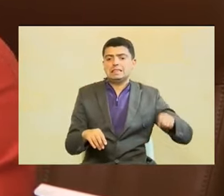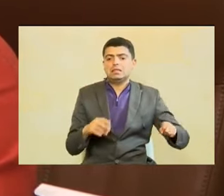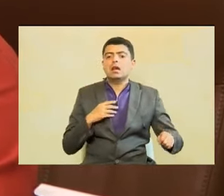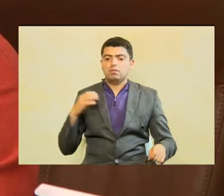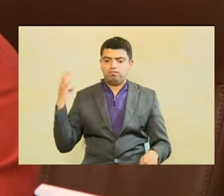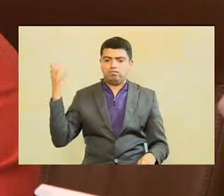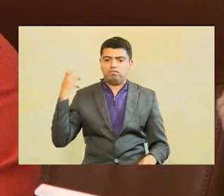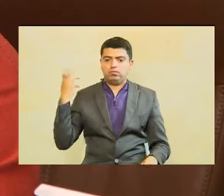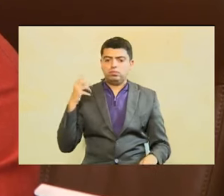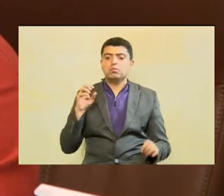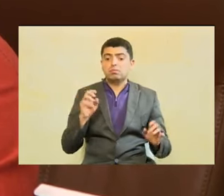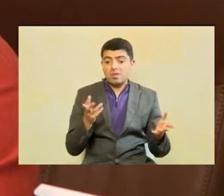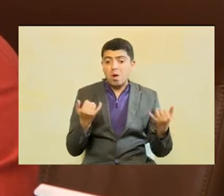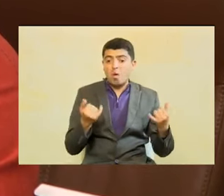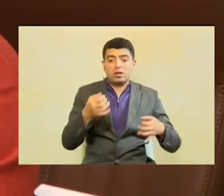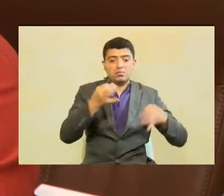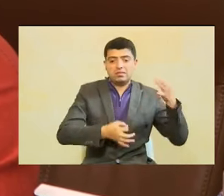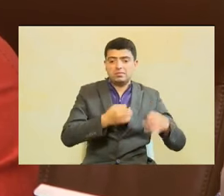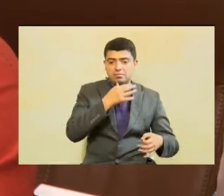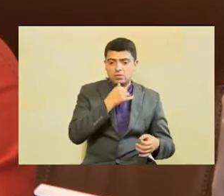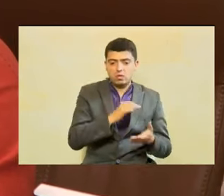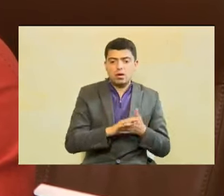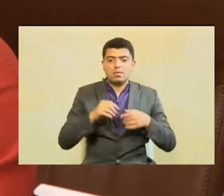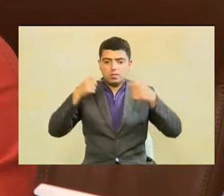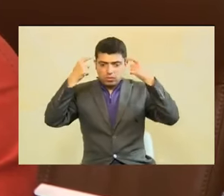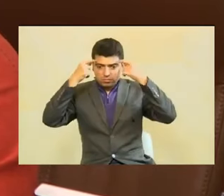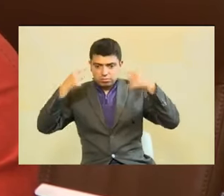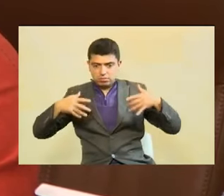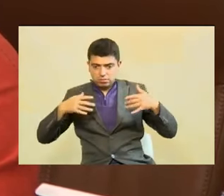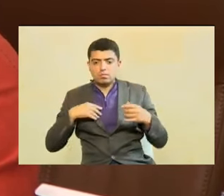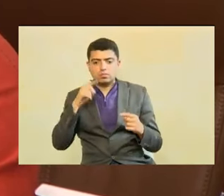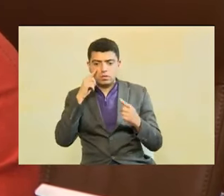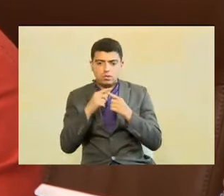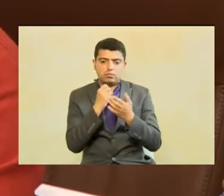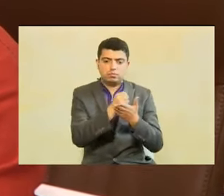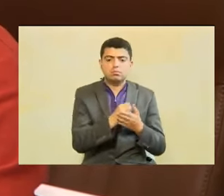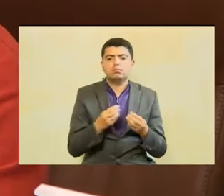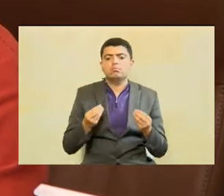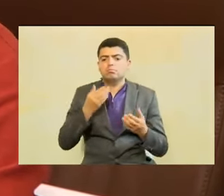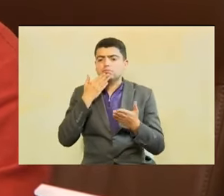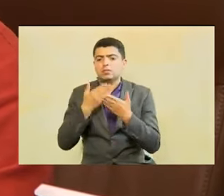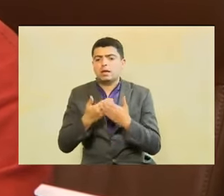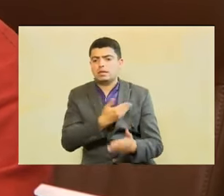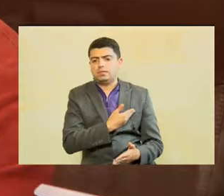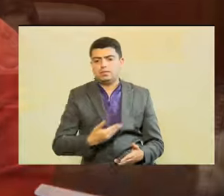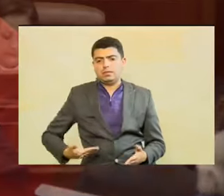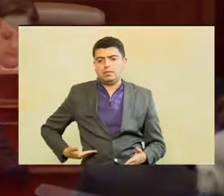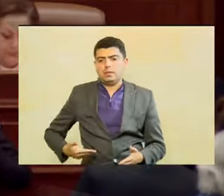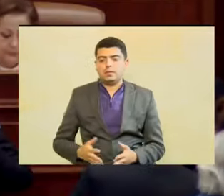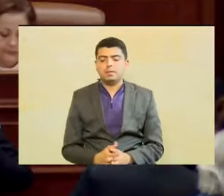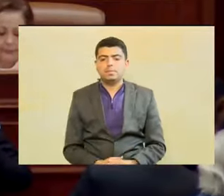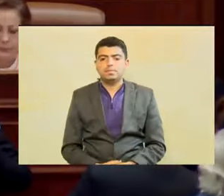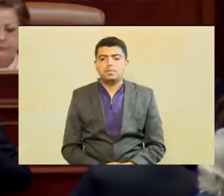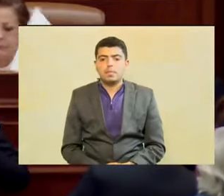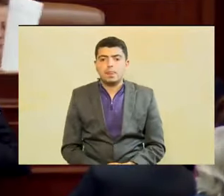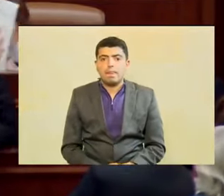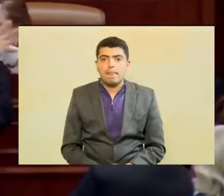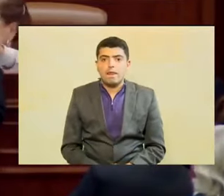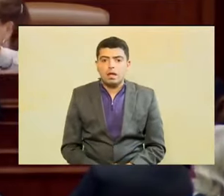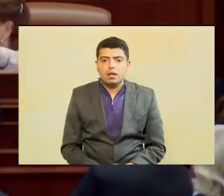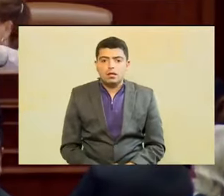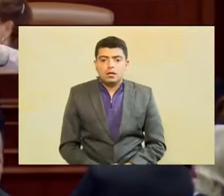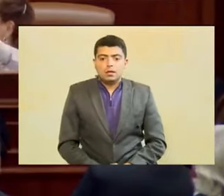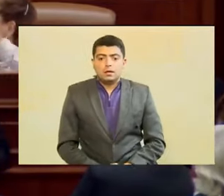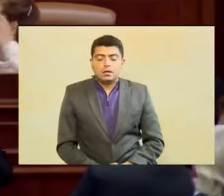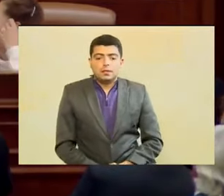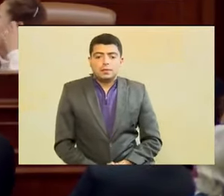a las injusticias de cualquier estado de gobierno Muchísimas gracias presidenta tiene el uso